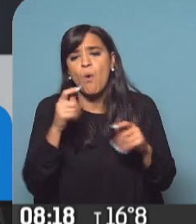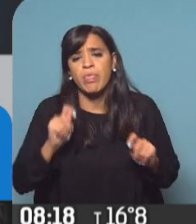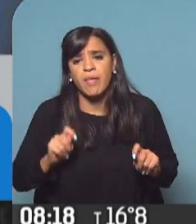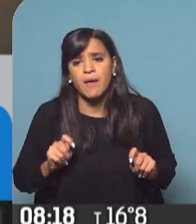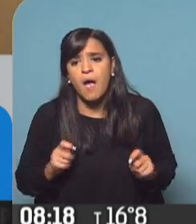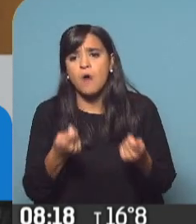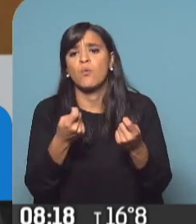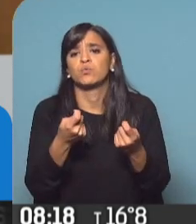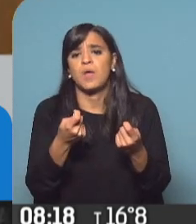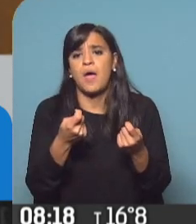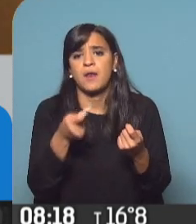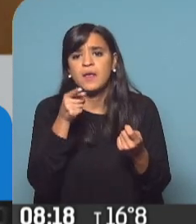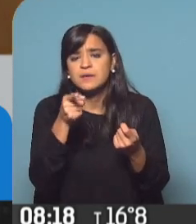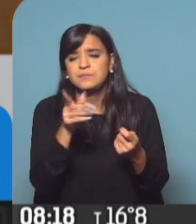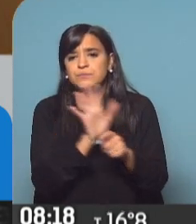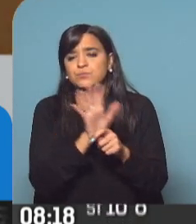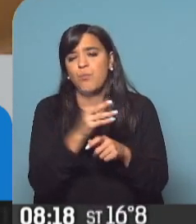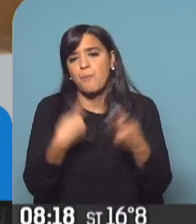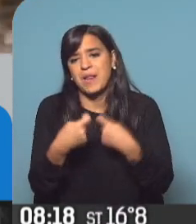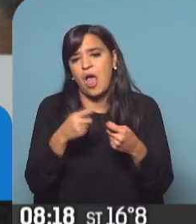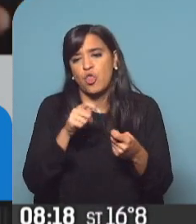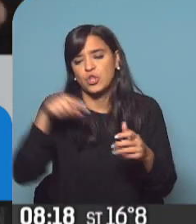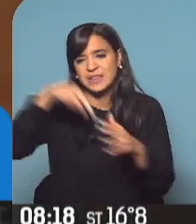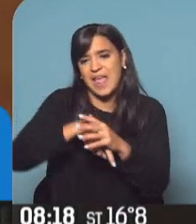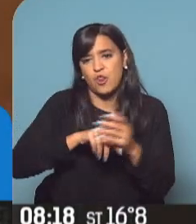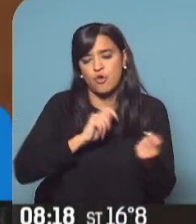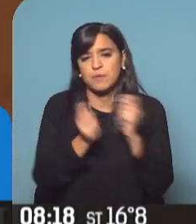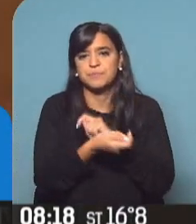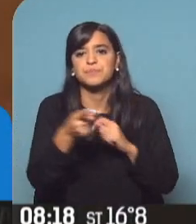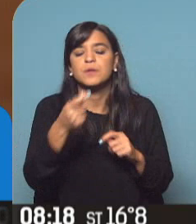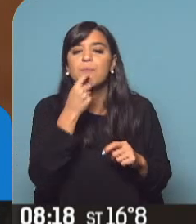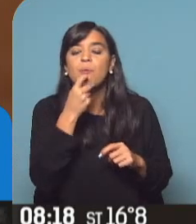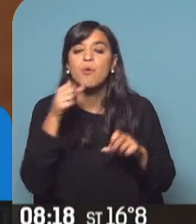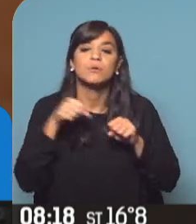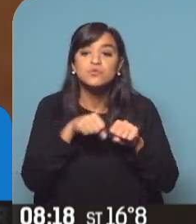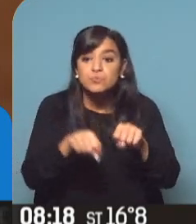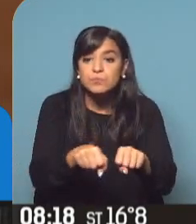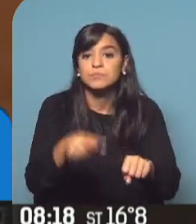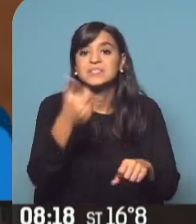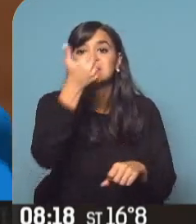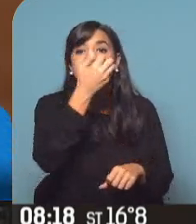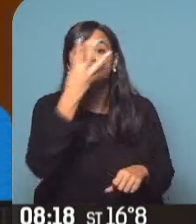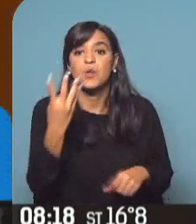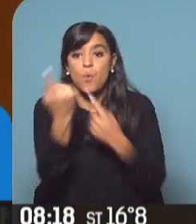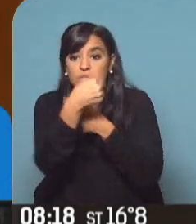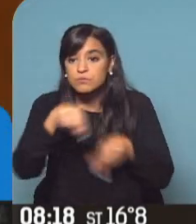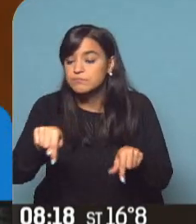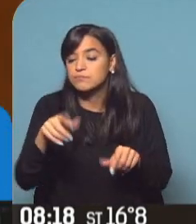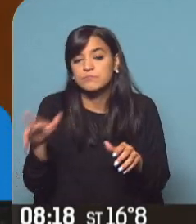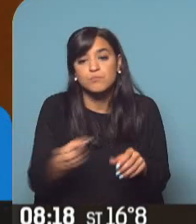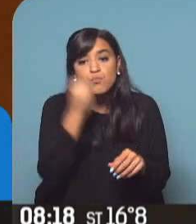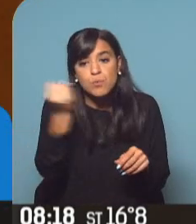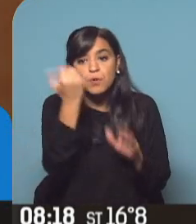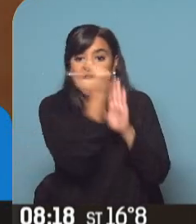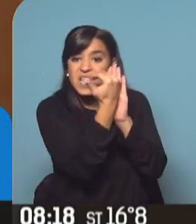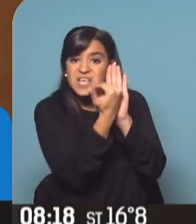claramente va a generar un vuelco al mercado interno y qué pasa con la inflación góndola con estos 64 productos esenciales que forman parte de una lista